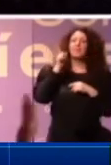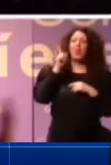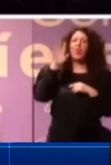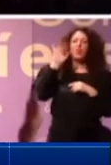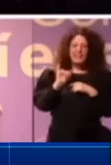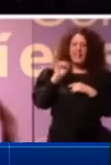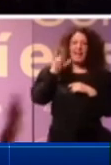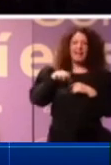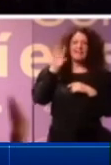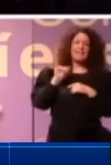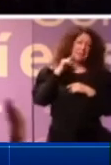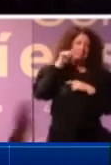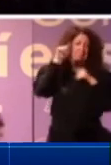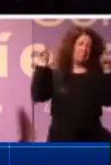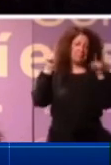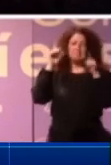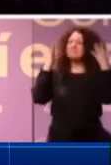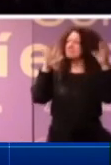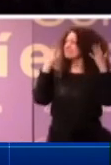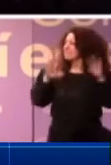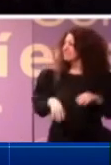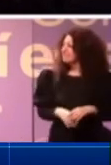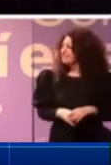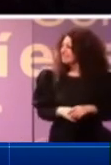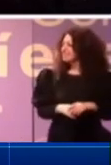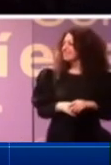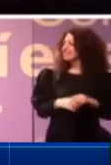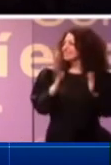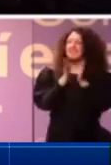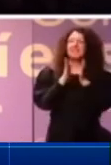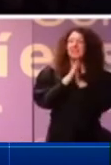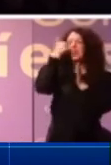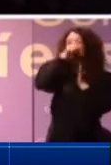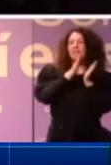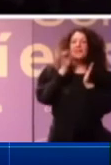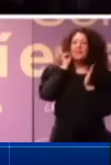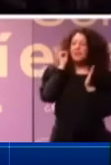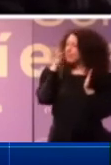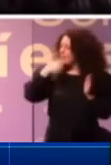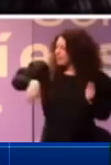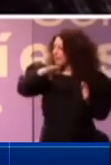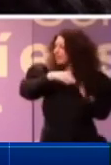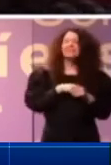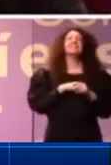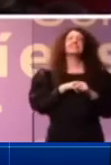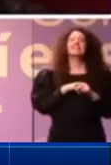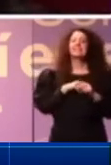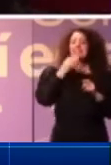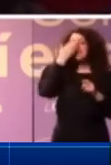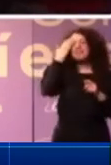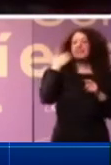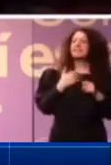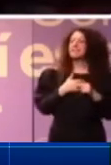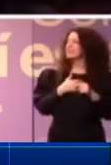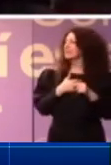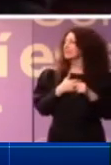legisladores de derecho penal, derecho civil, derecho mercantil, de todas las ramas del derecho, porque ahí es donde se apoyan las leyes. El problema que